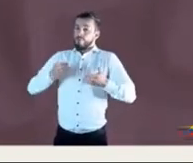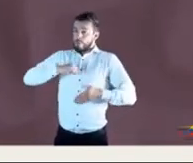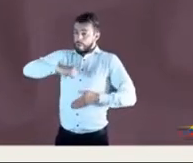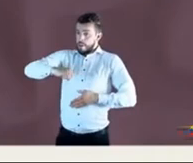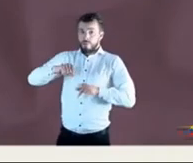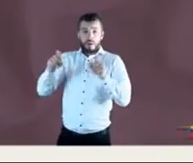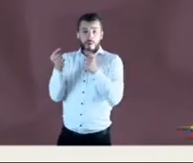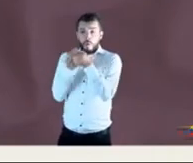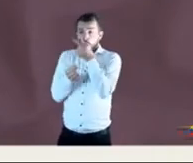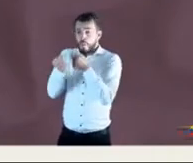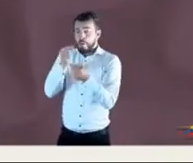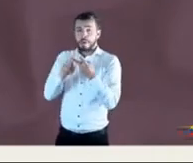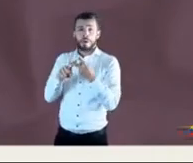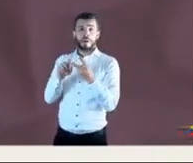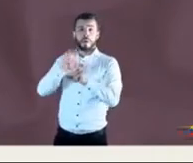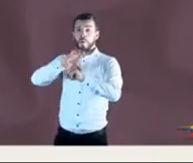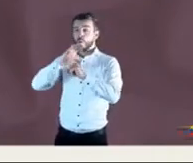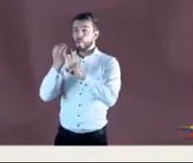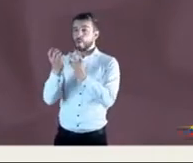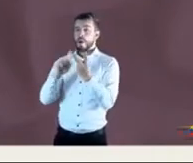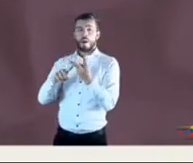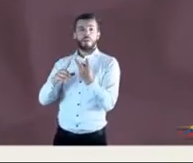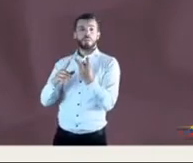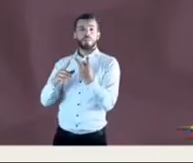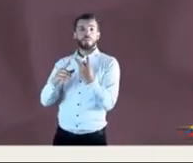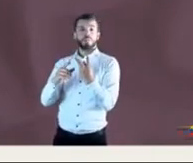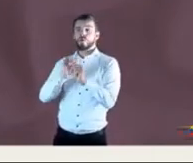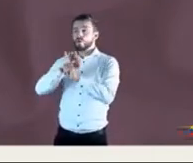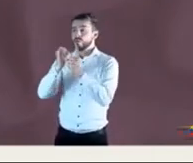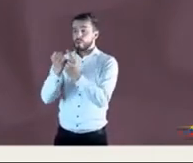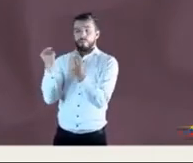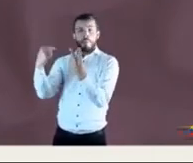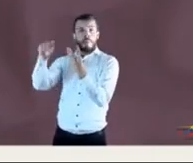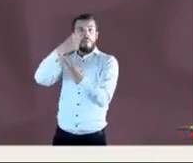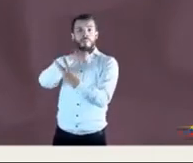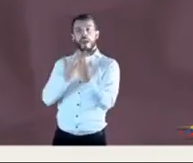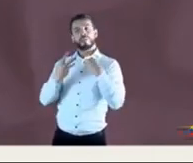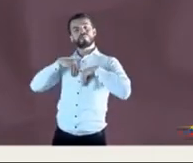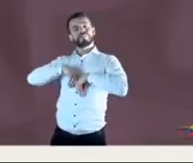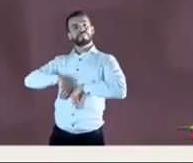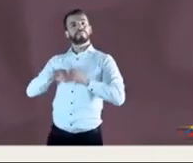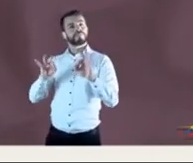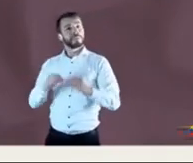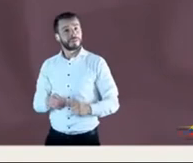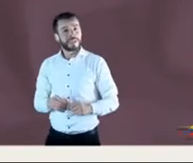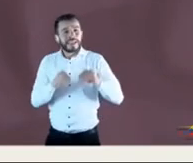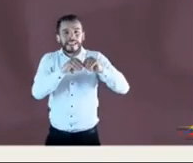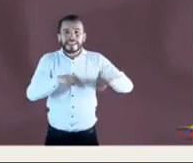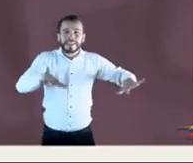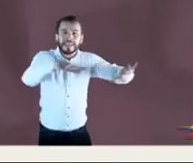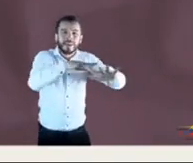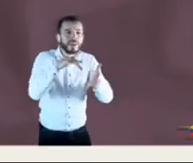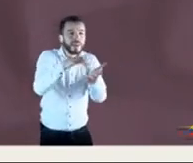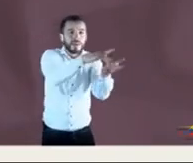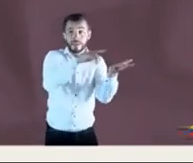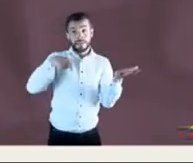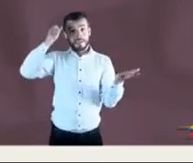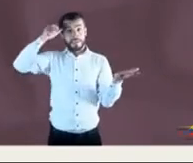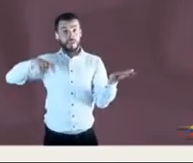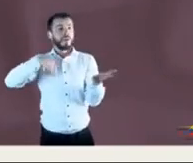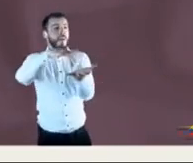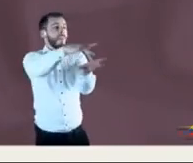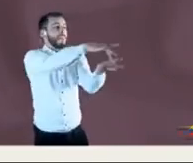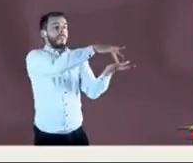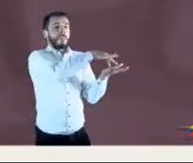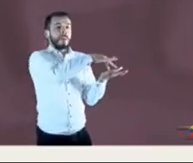culturales. Una de las instituciones del Estado que ha logrado esta presencia territorial y la cercanía a la población